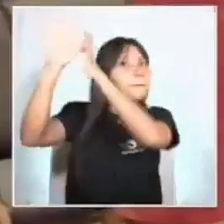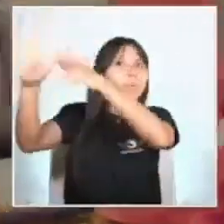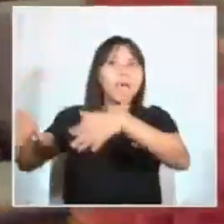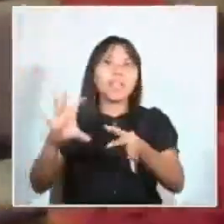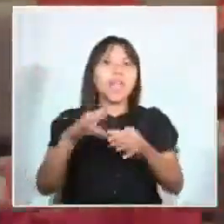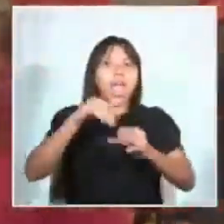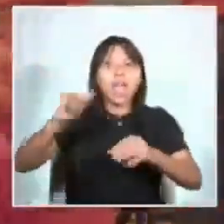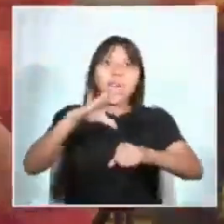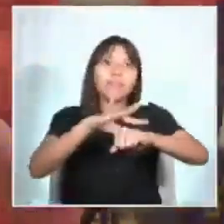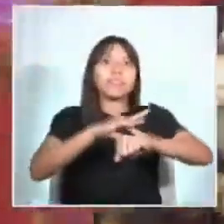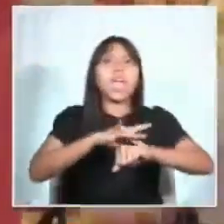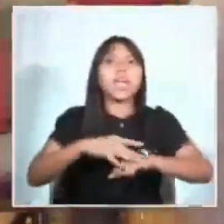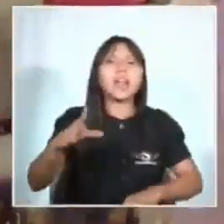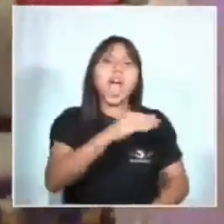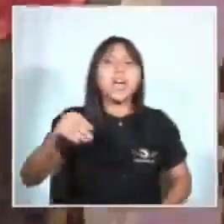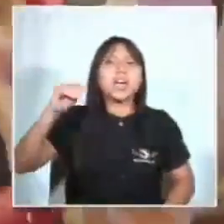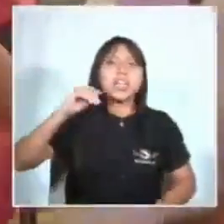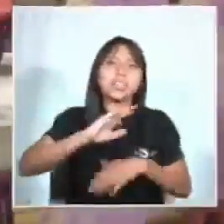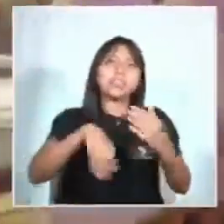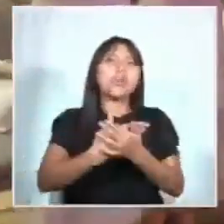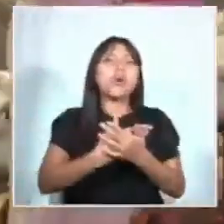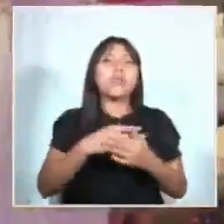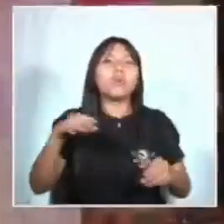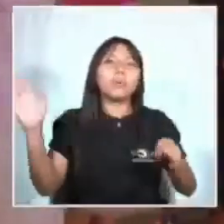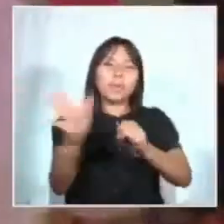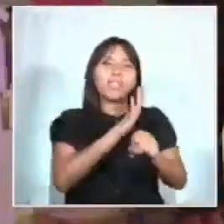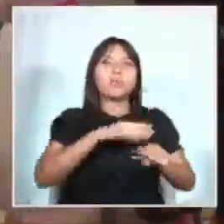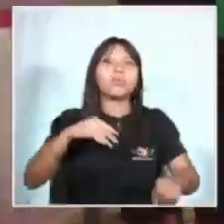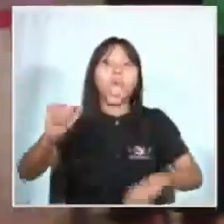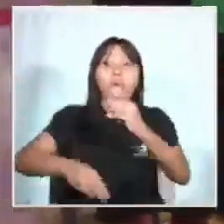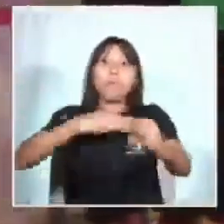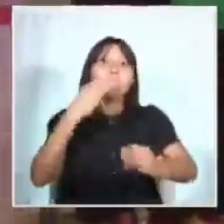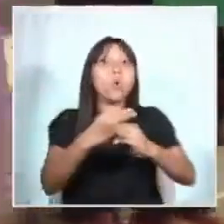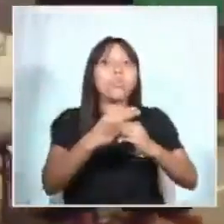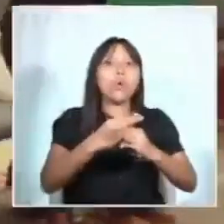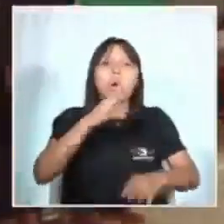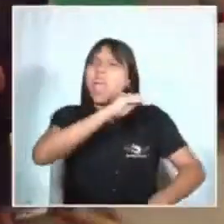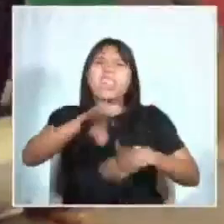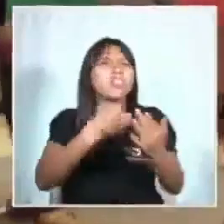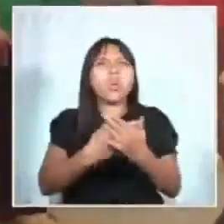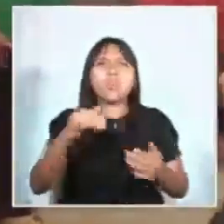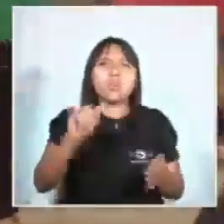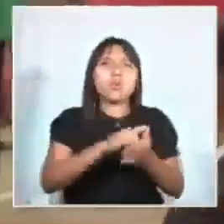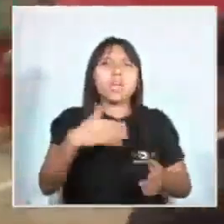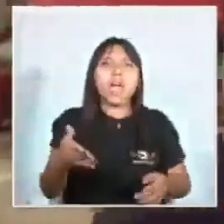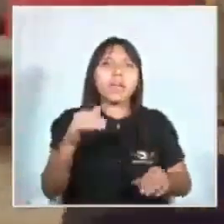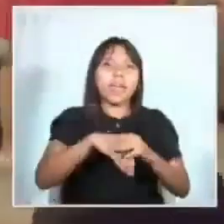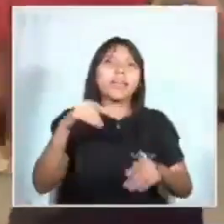la tierra y su plenitud, el mundo y todo.